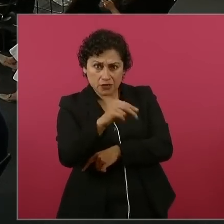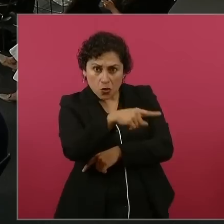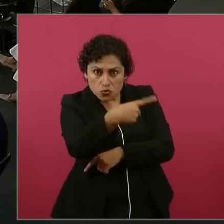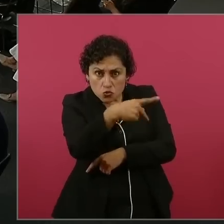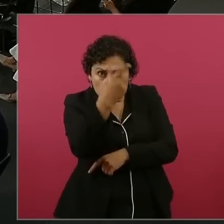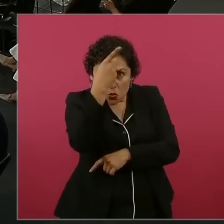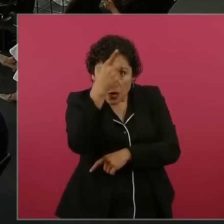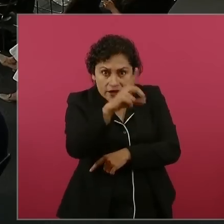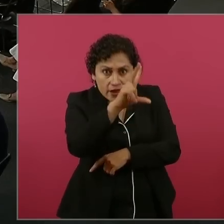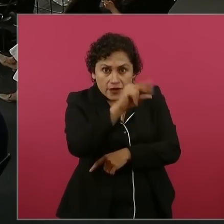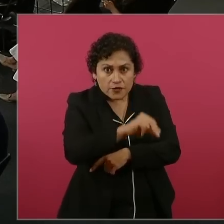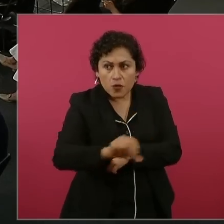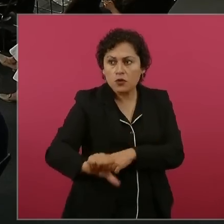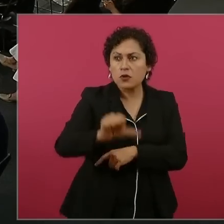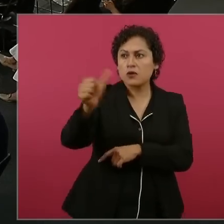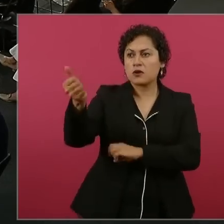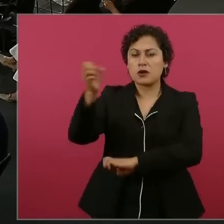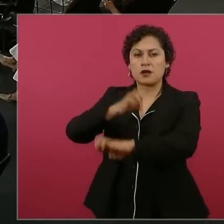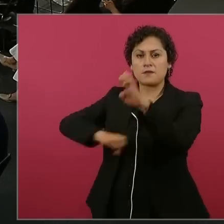es una empresa privada.